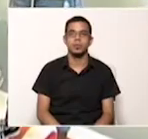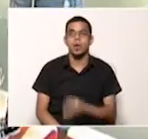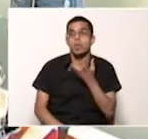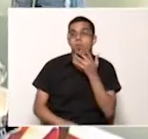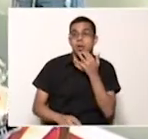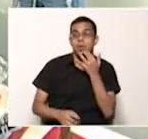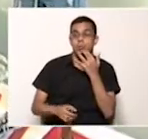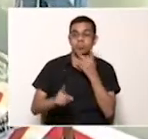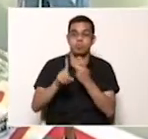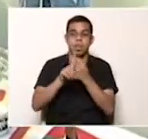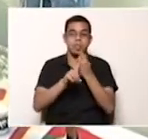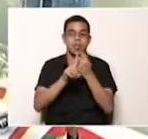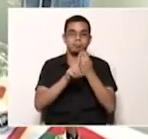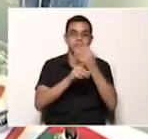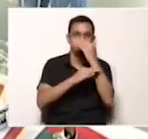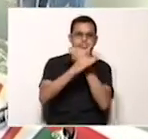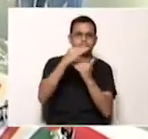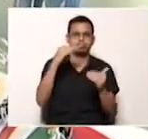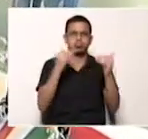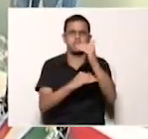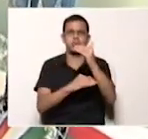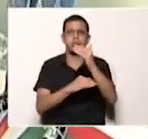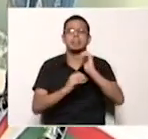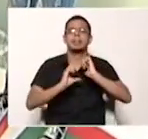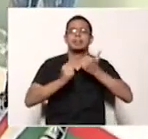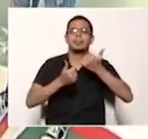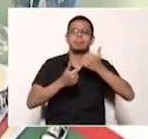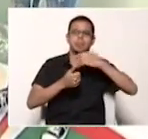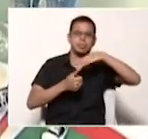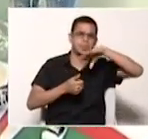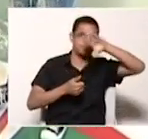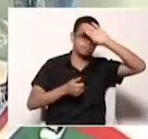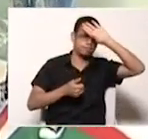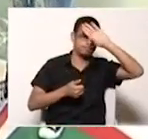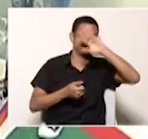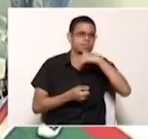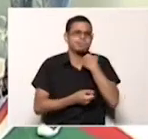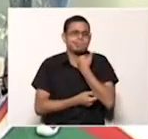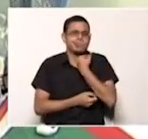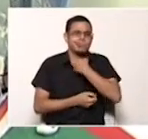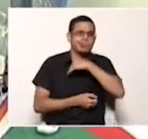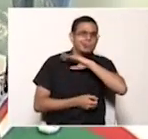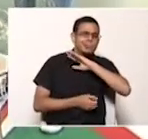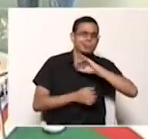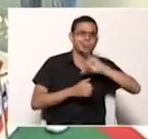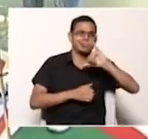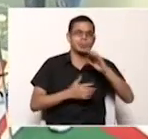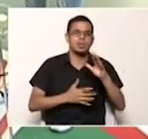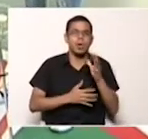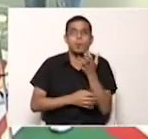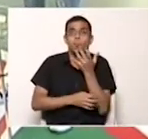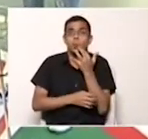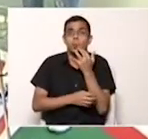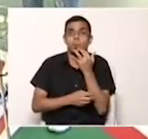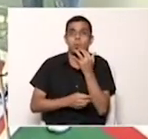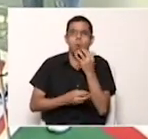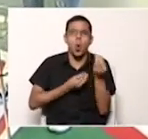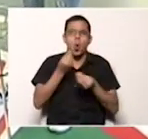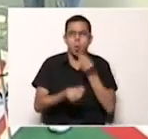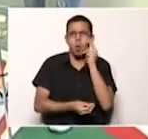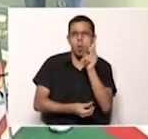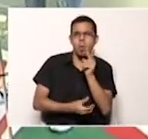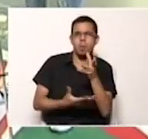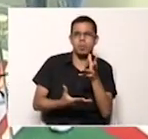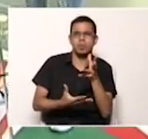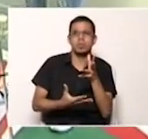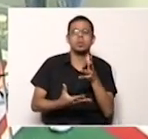fiebre, ¿ok? La fiebre, que una de las consecuencias es en los labios. Se nota cuando se resecan, ¿ok? Y